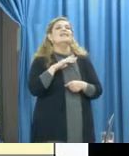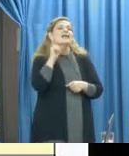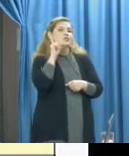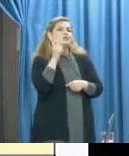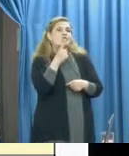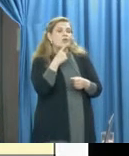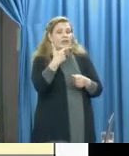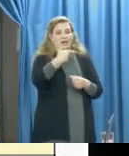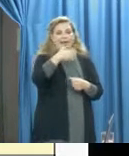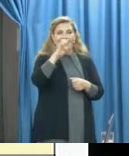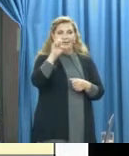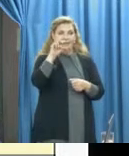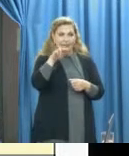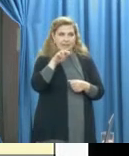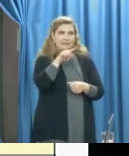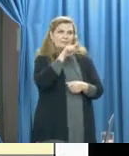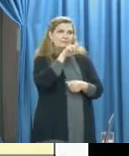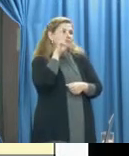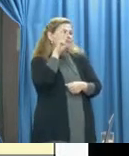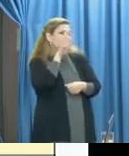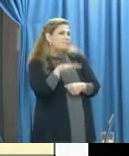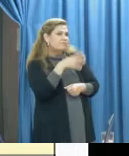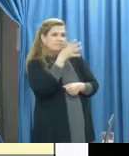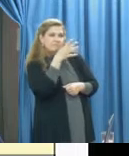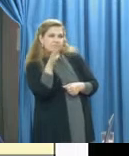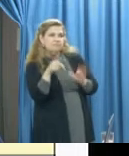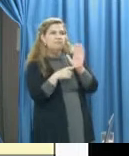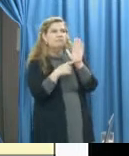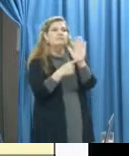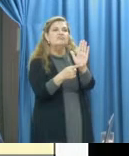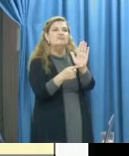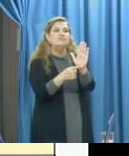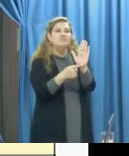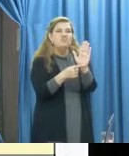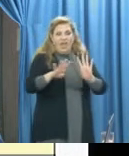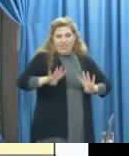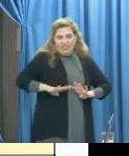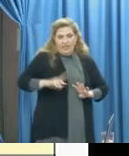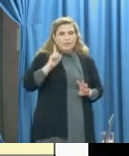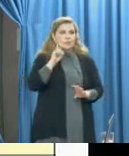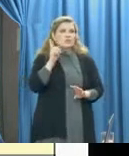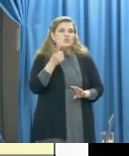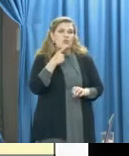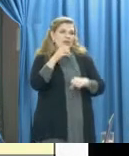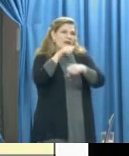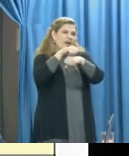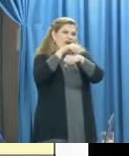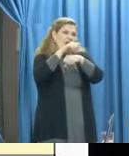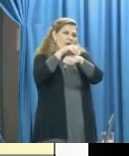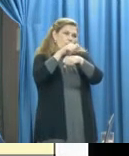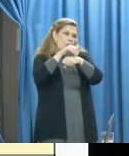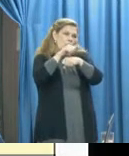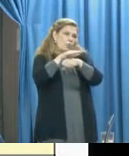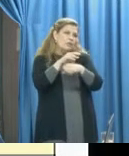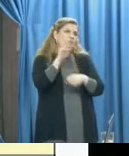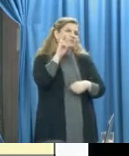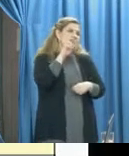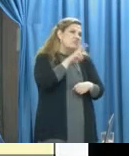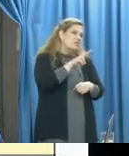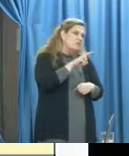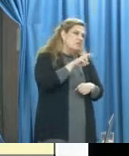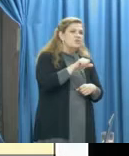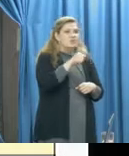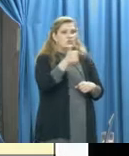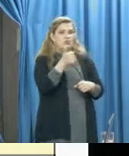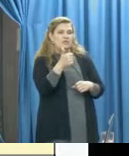asociadas. Esta es una tabla nada más representándoles los tipos de sorderas. Aquí tenemos las dominantes.